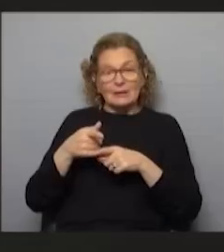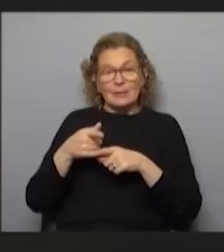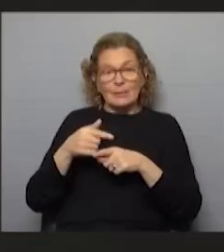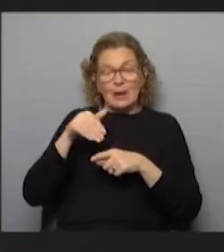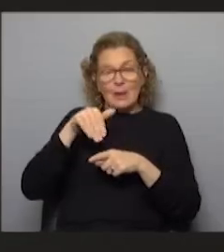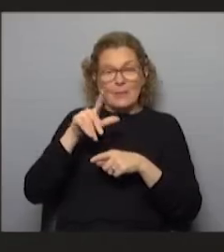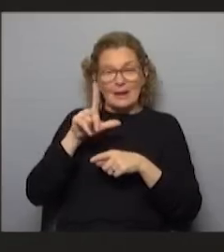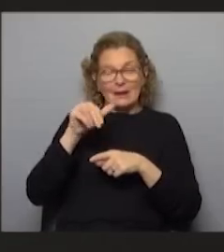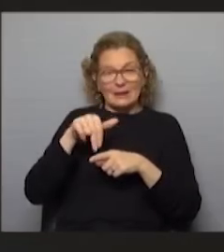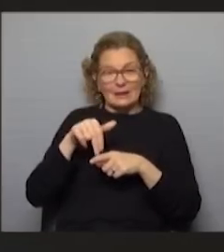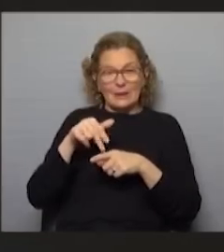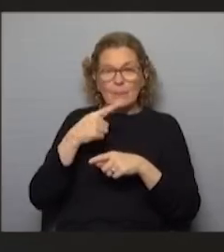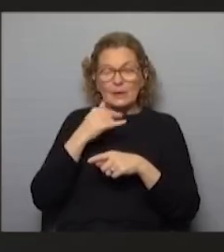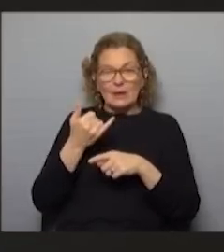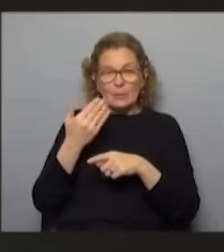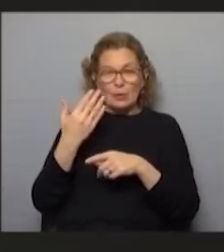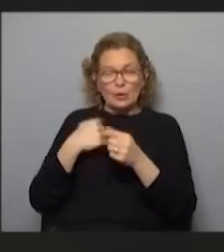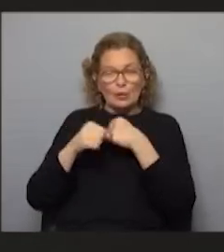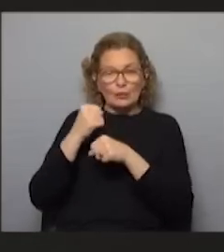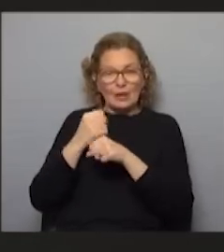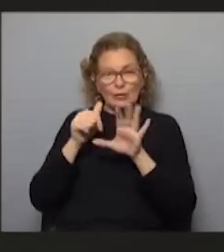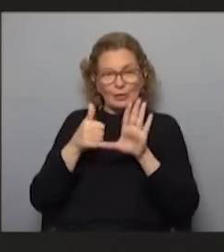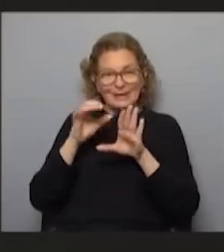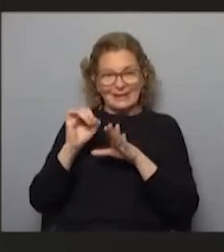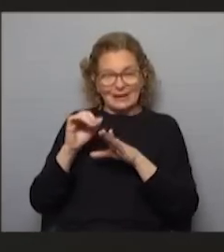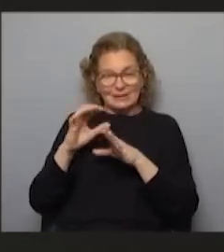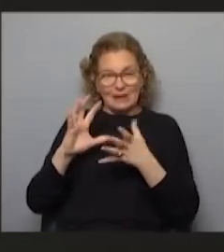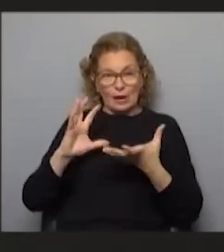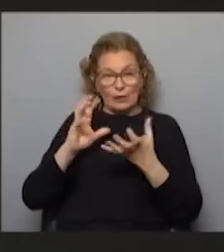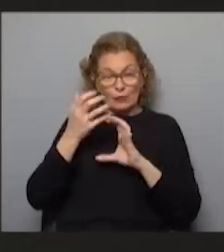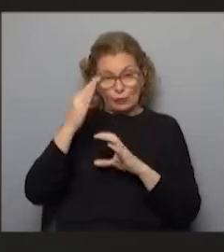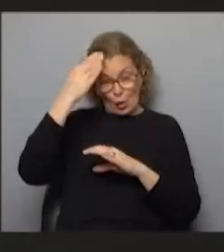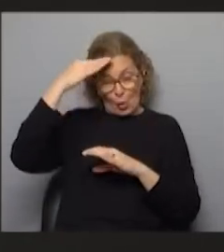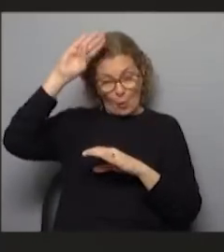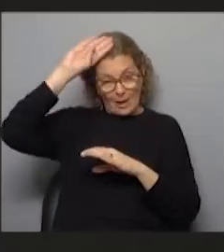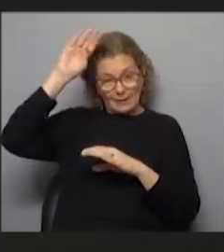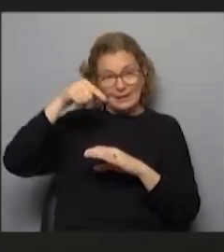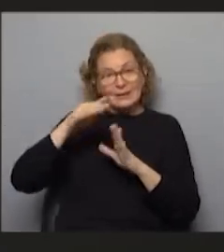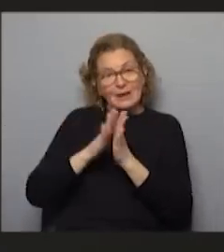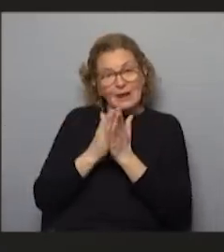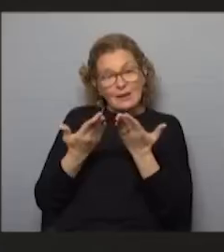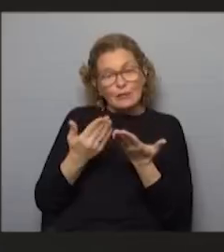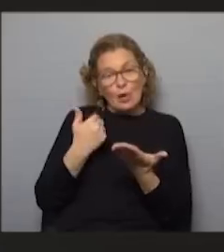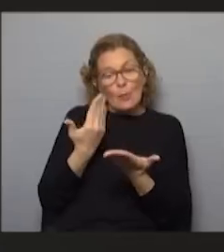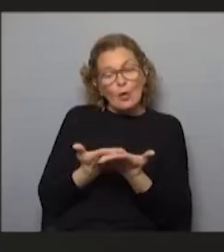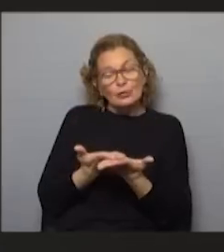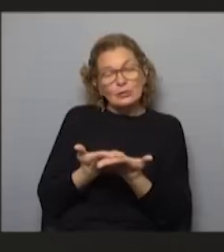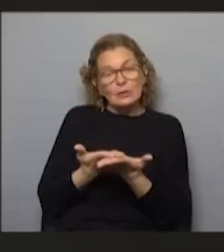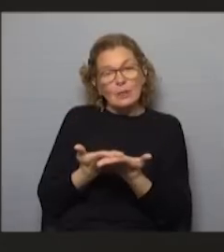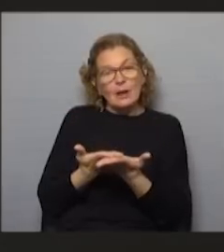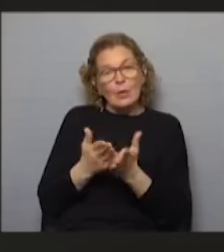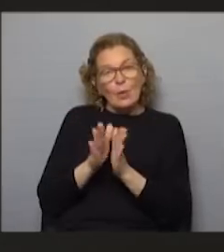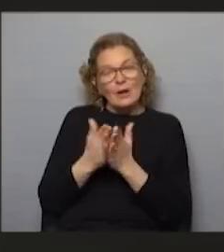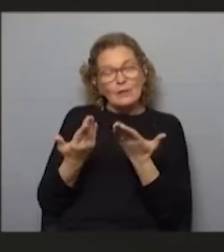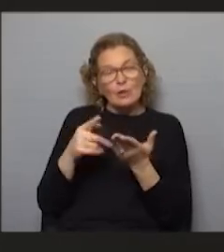del mln en la emergencia de mediados de los años 60 y en el contexto de la revolución cubana y ese libro este que vos mostraba Jorge es un